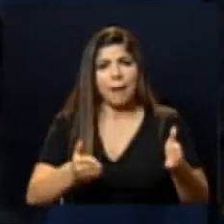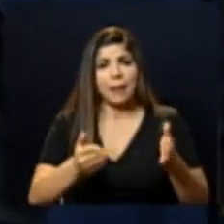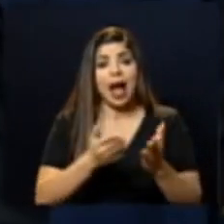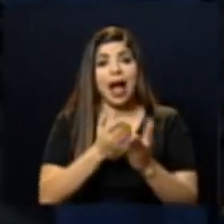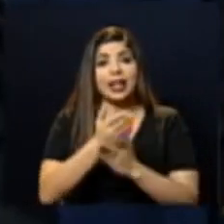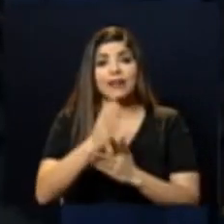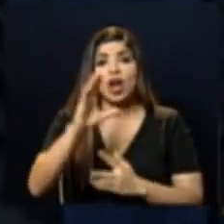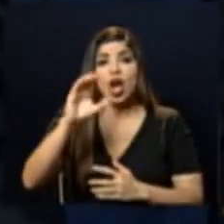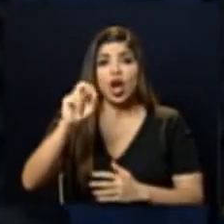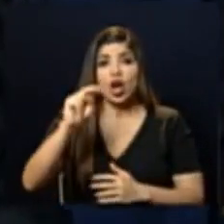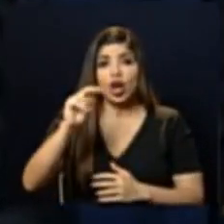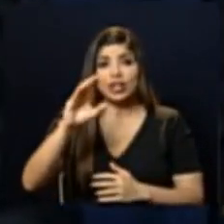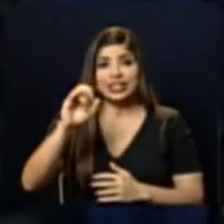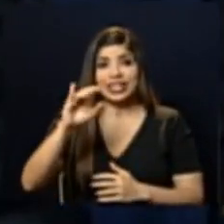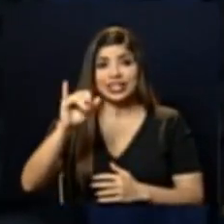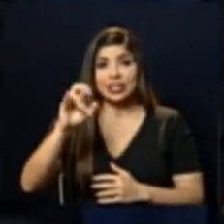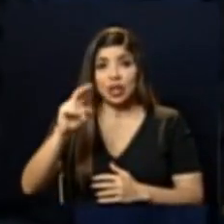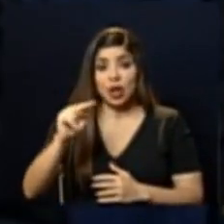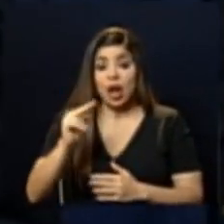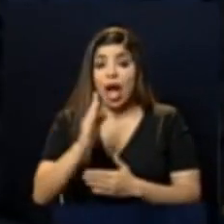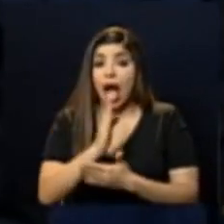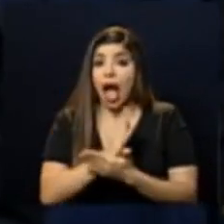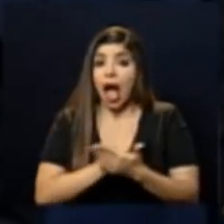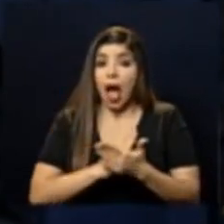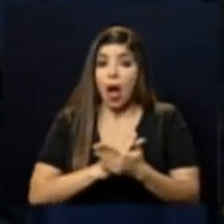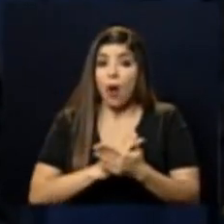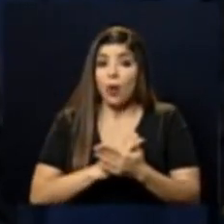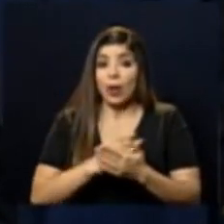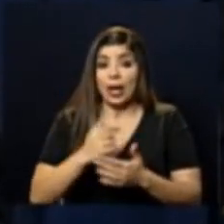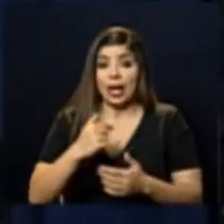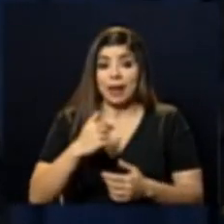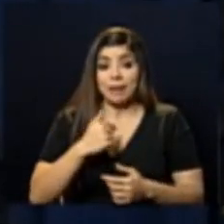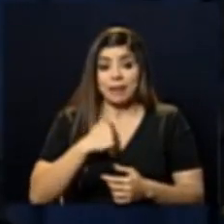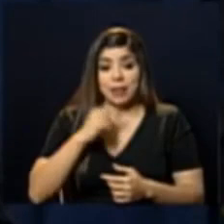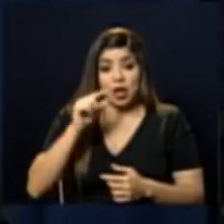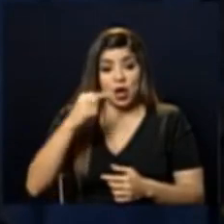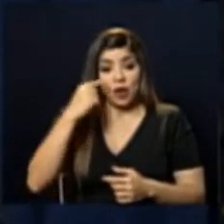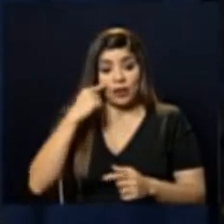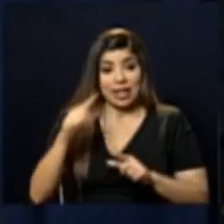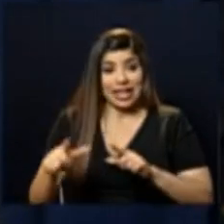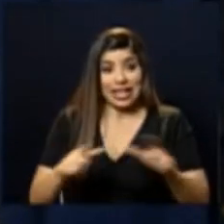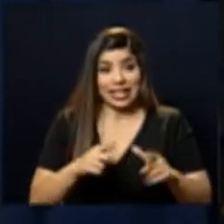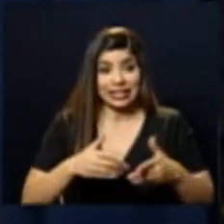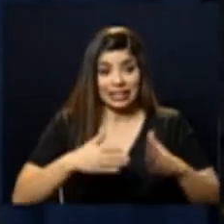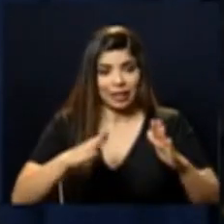concesión, aun cuando no se vea finalizada en mi periodo.